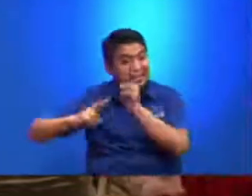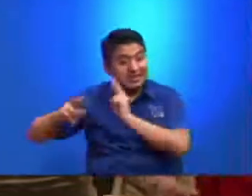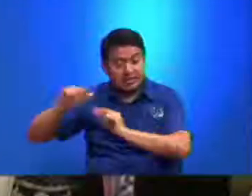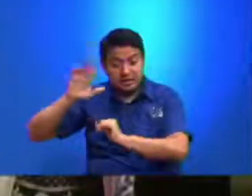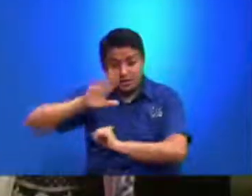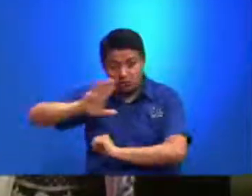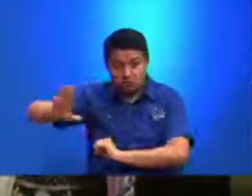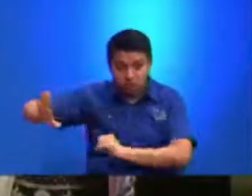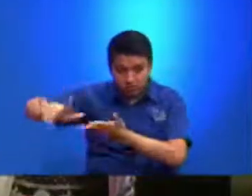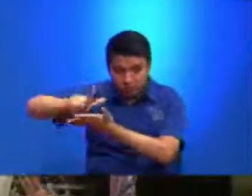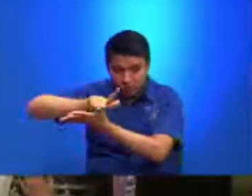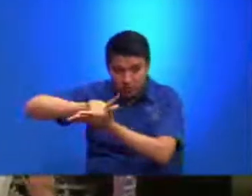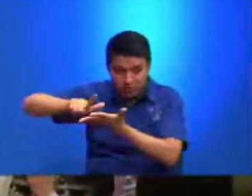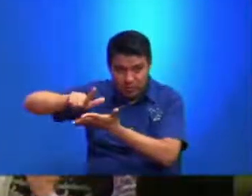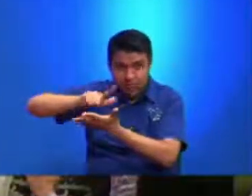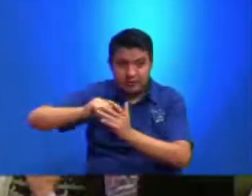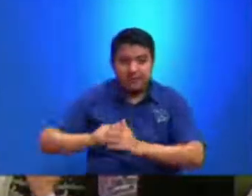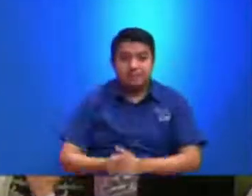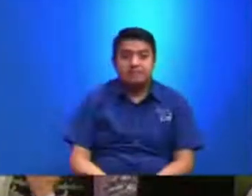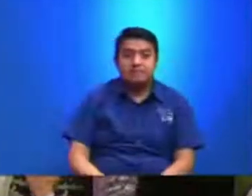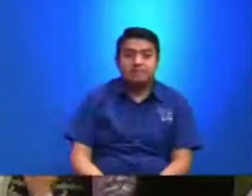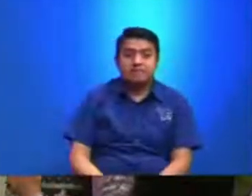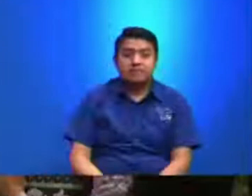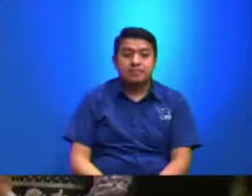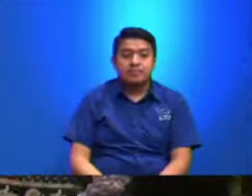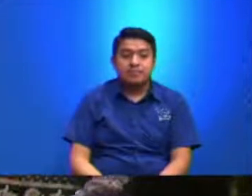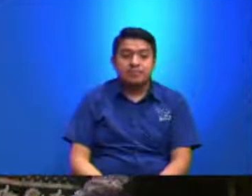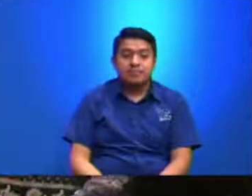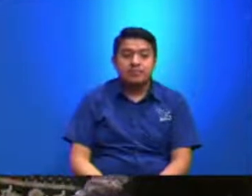Mientras regresas a tus lugares, tal como lo está pidiendo el pastor Gilmar,